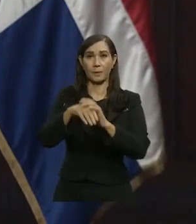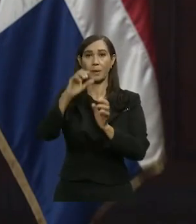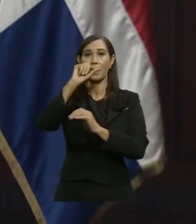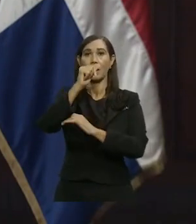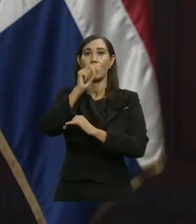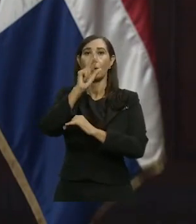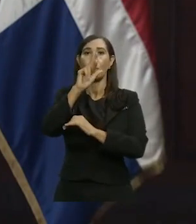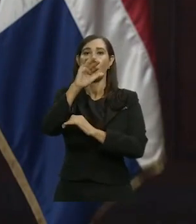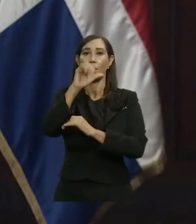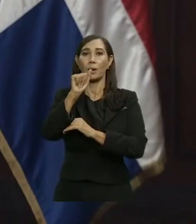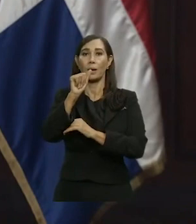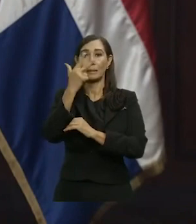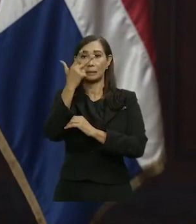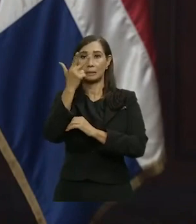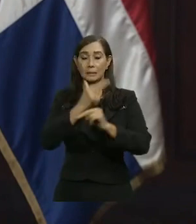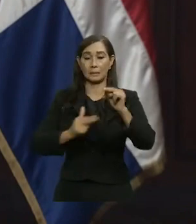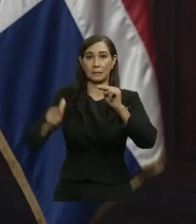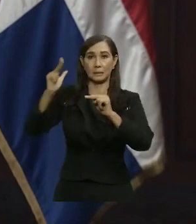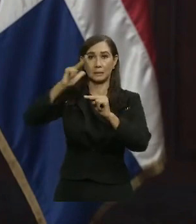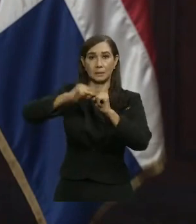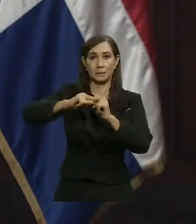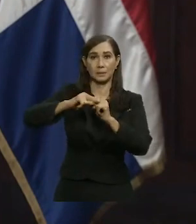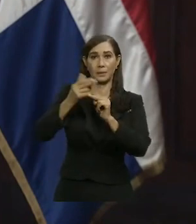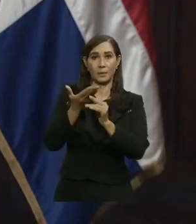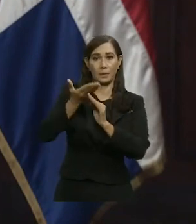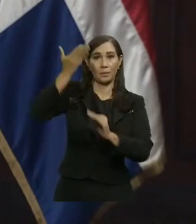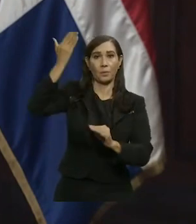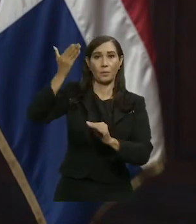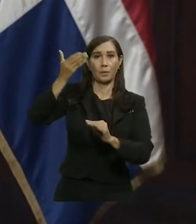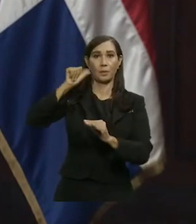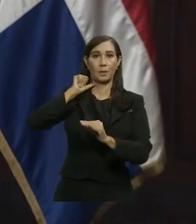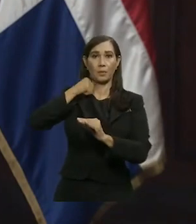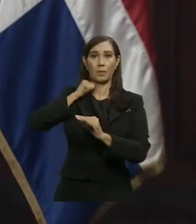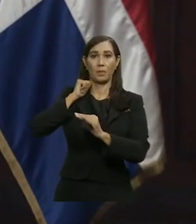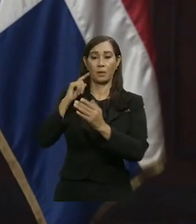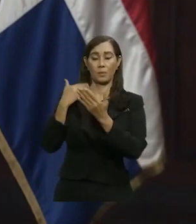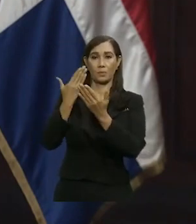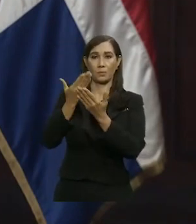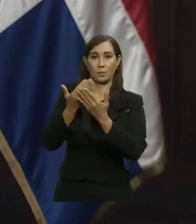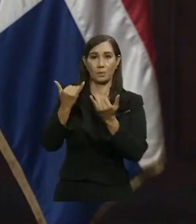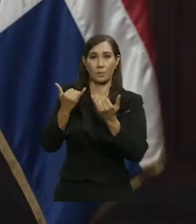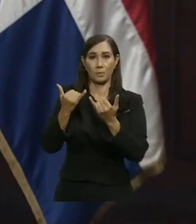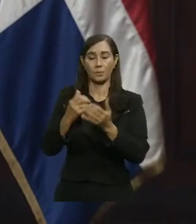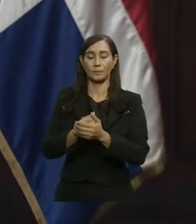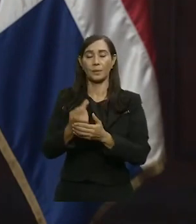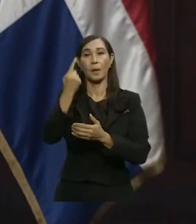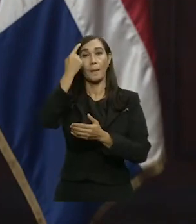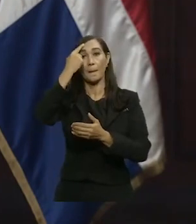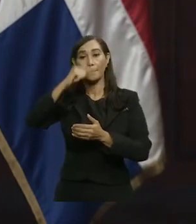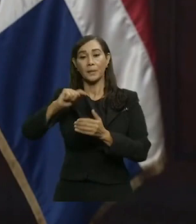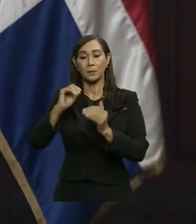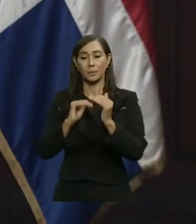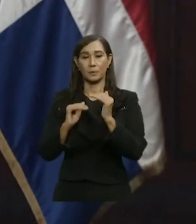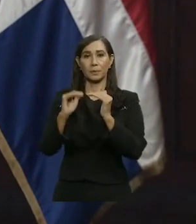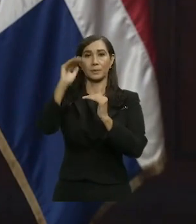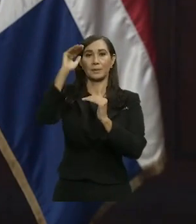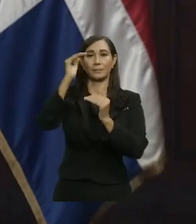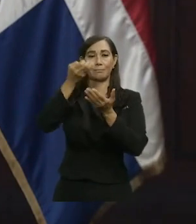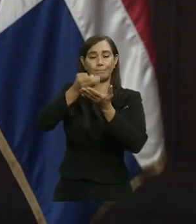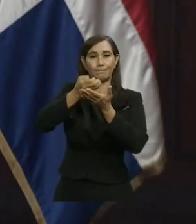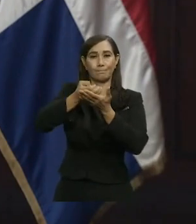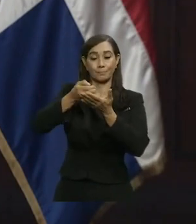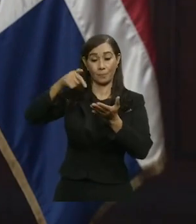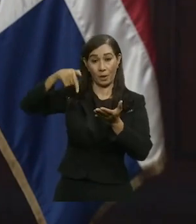ha triplicado a la fecha en relación con agosto del 2020. A pesar de estas alzas, los fundamentos de